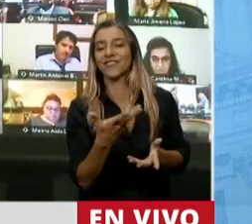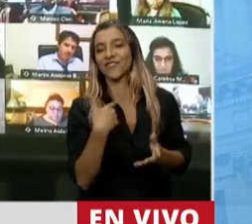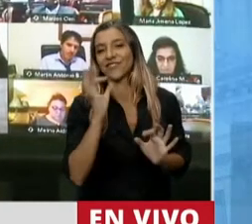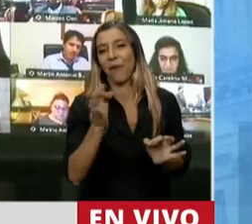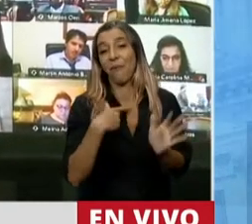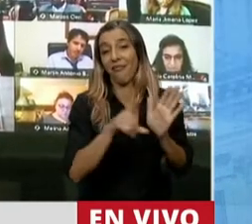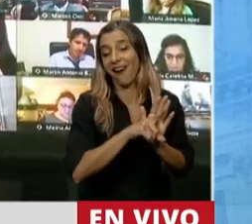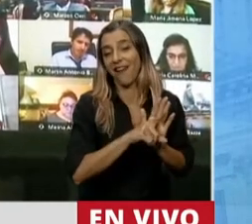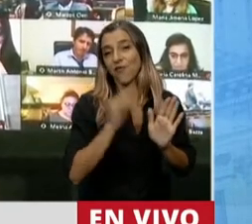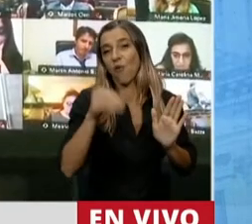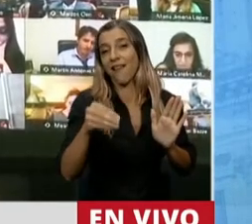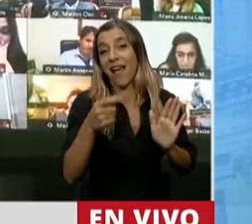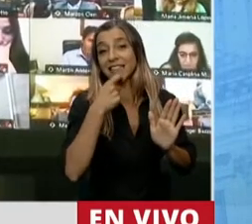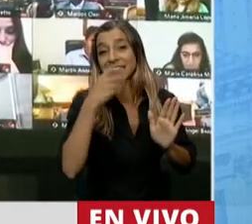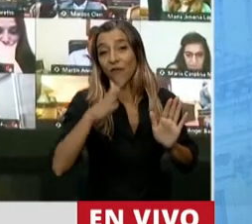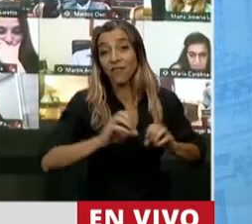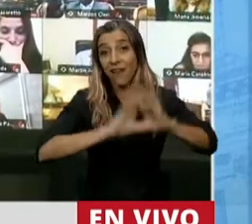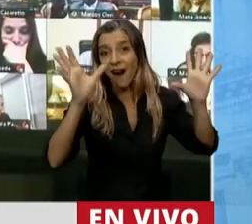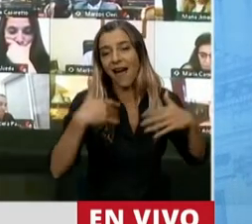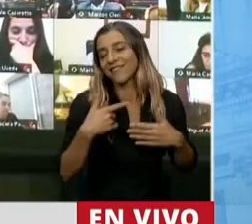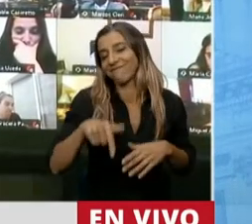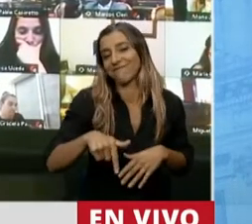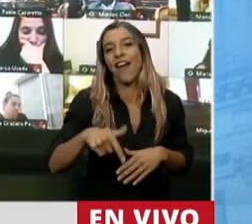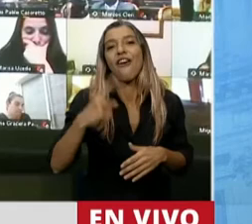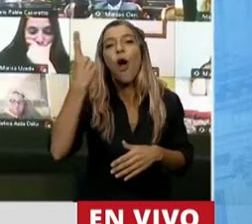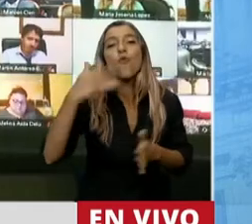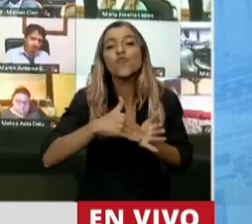insuficiente, si no, no tendríamos casi 1.000.000 de hectáreas incendiadas,